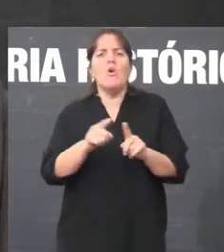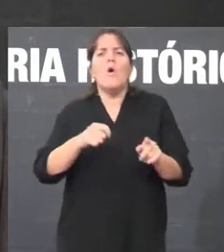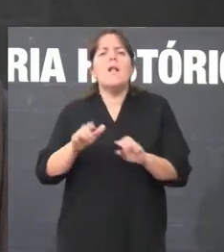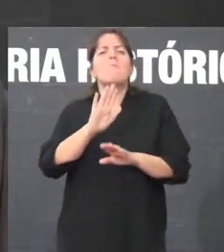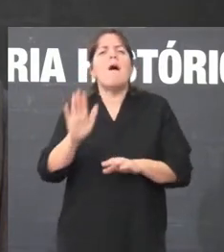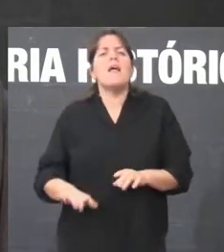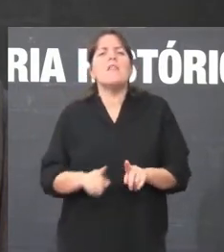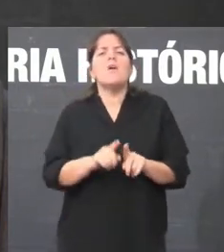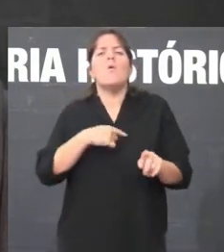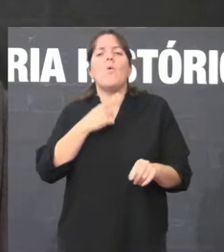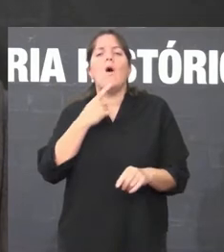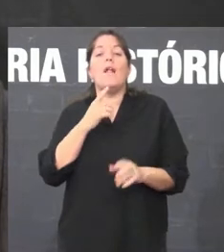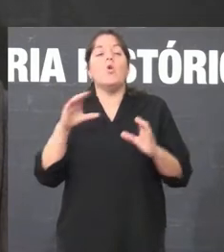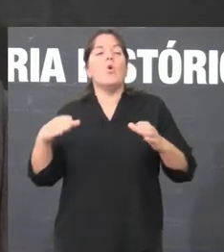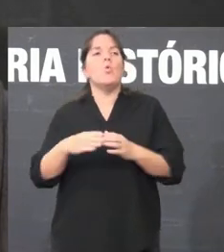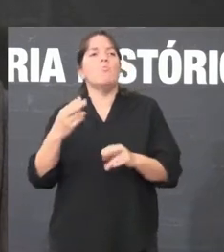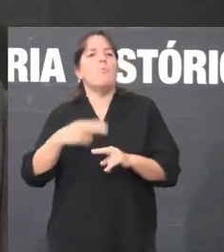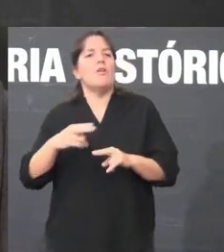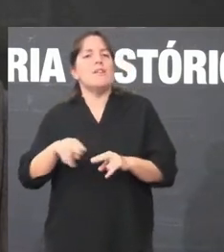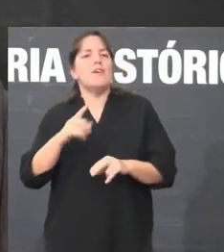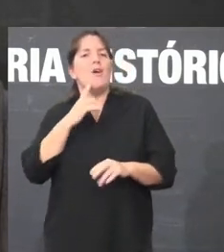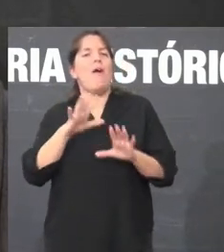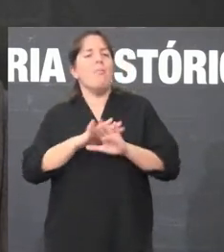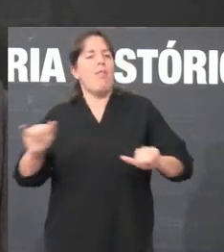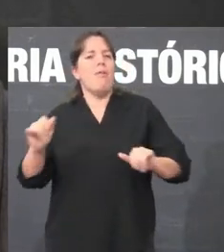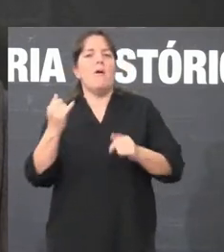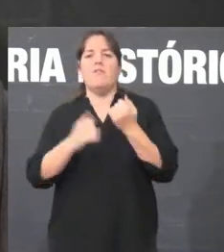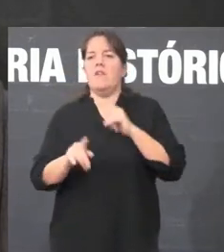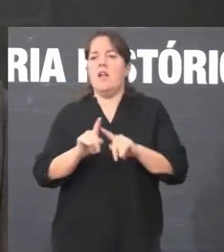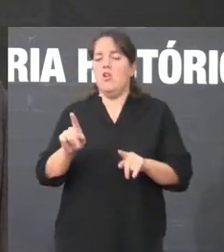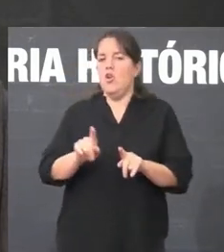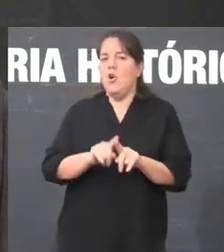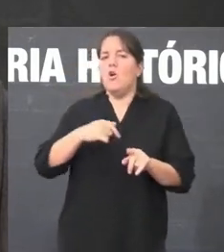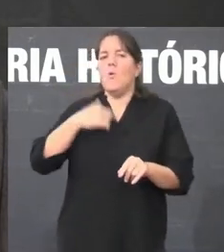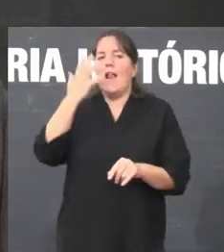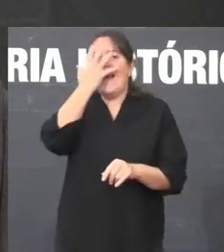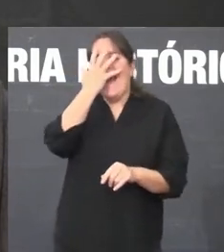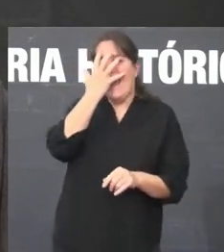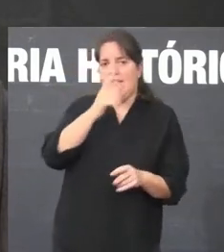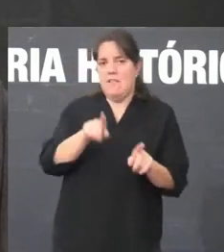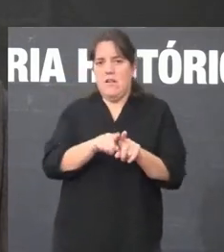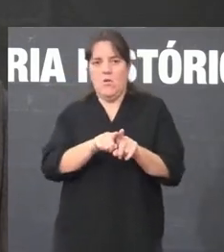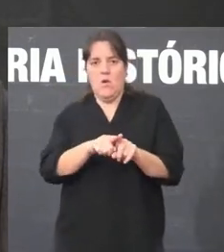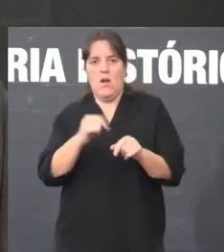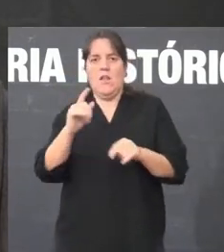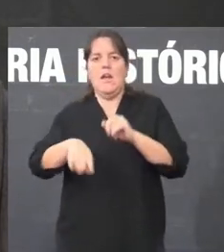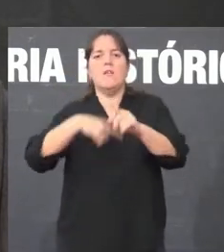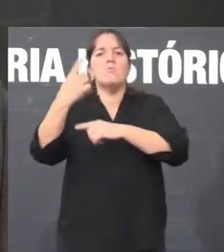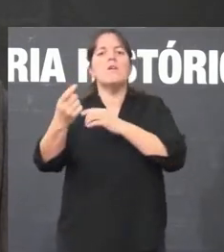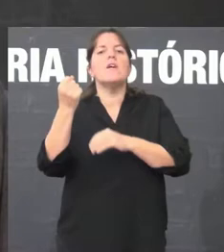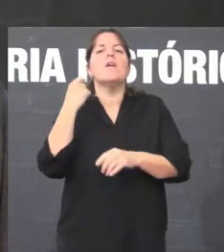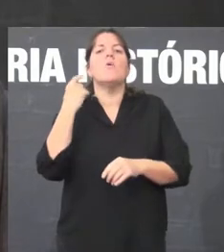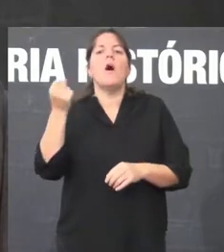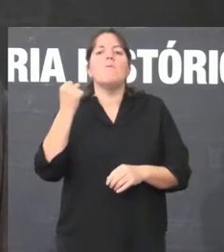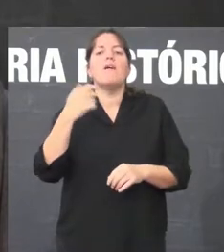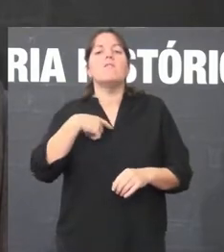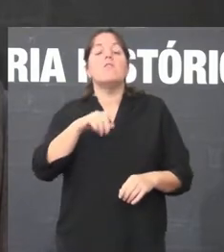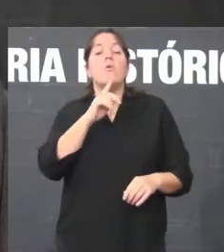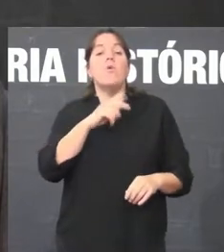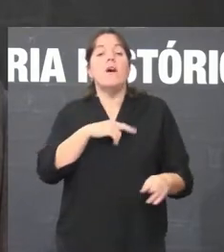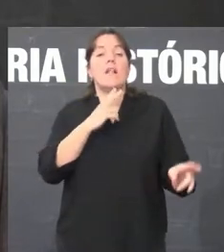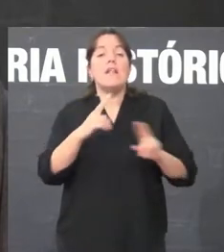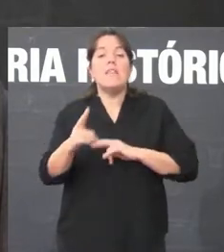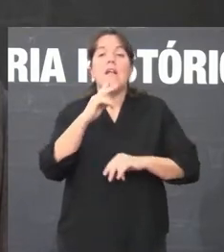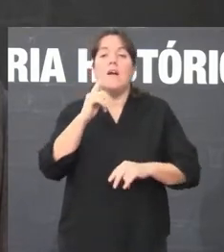partido conciliador, que pon a careta da moderación e a partir de aí empezaba o mambo. Negáronse a condenar a violencia